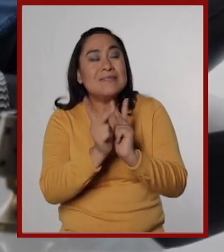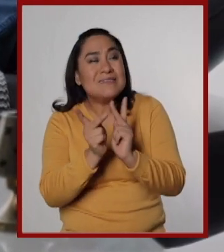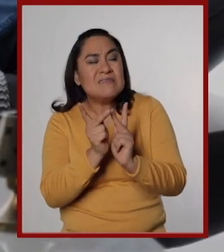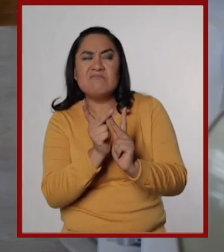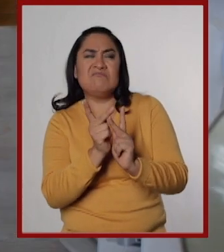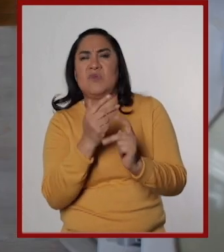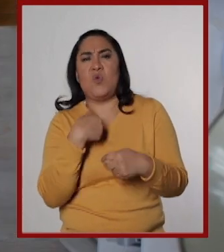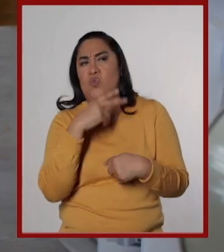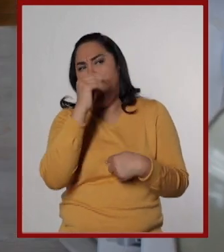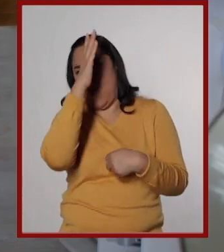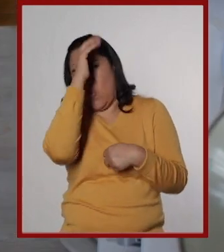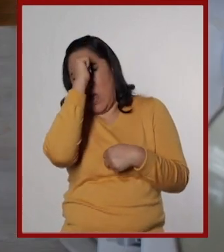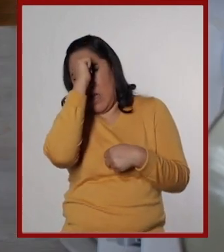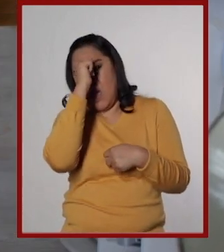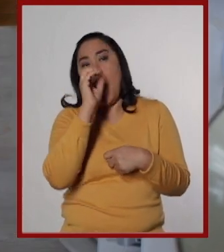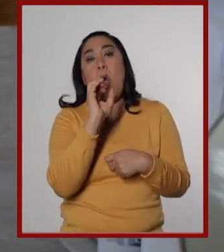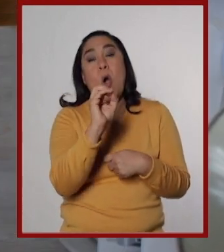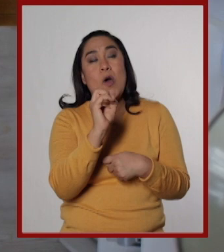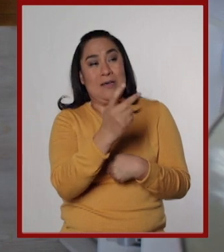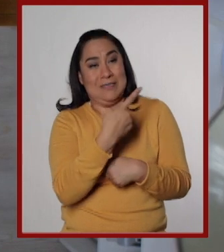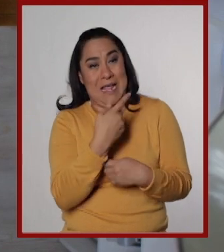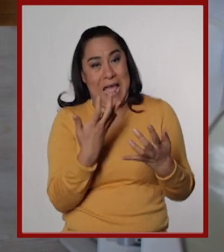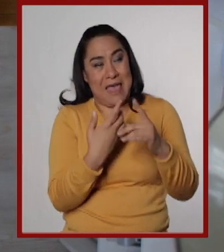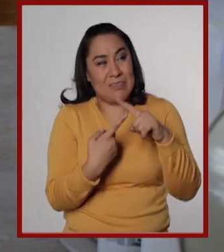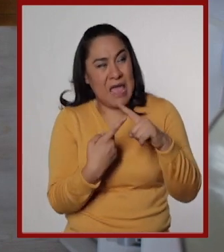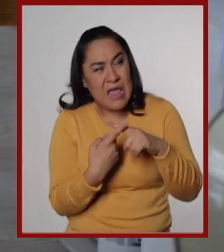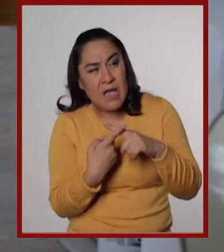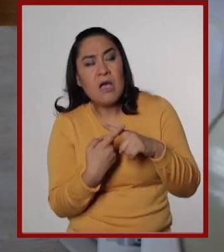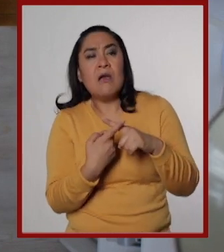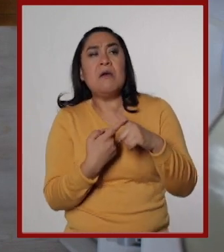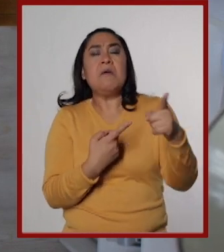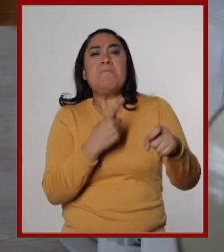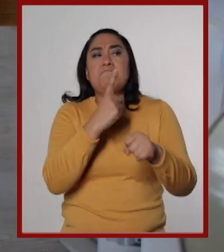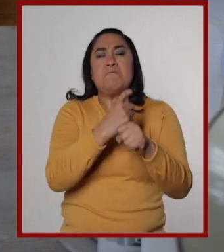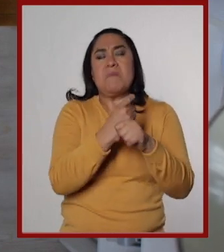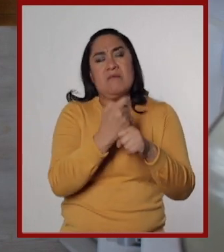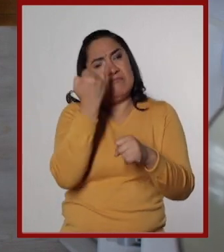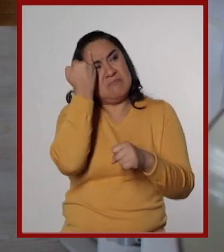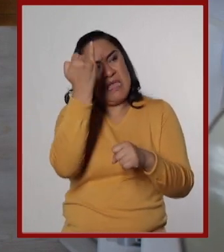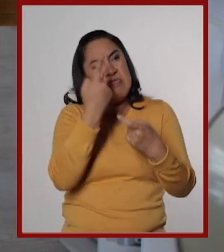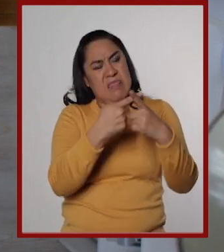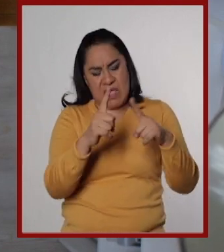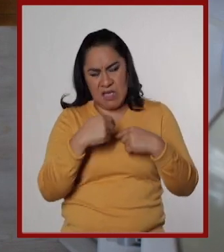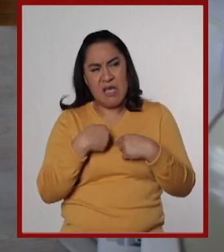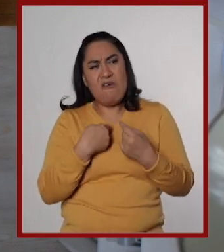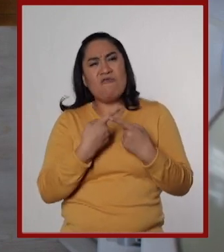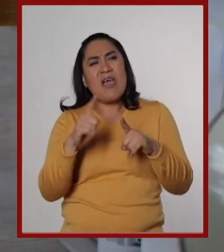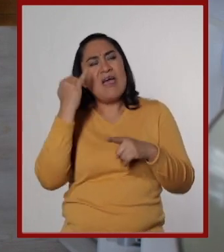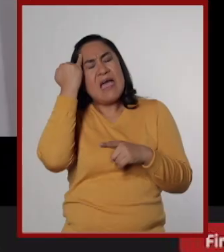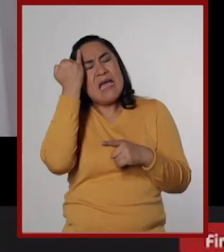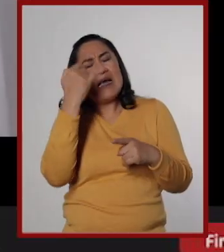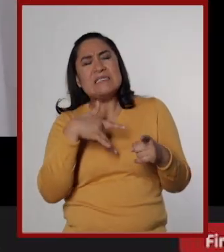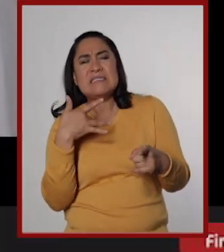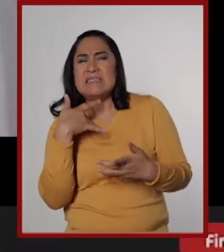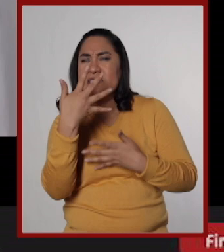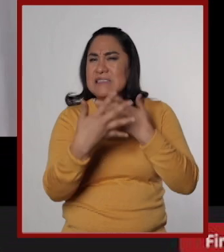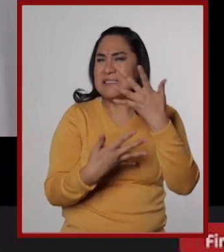lo que piensa, o tenemos que hacer una tarea con un compañero y quiere él hacerlo de una manera distinta de la que nosotros, y entonces, bueno, pues